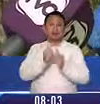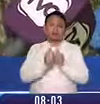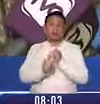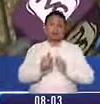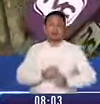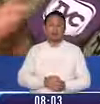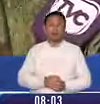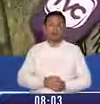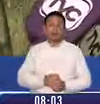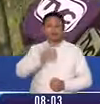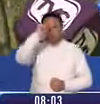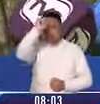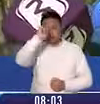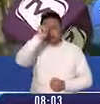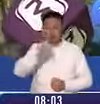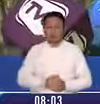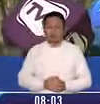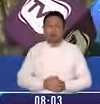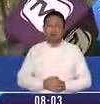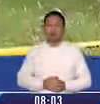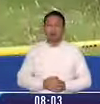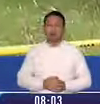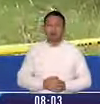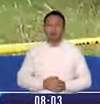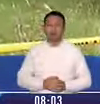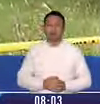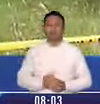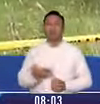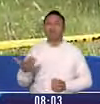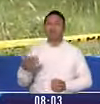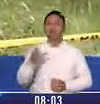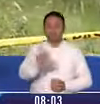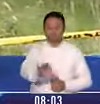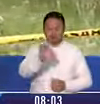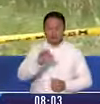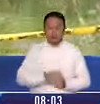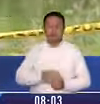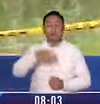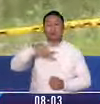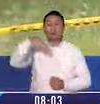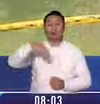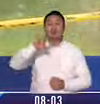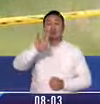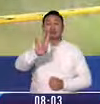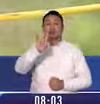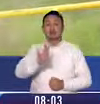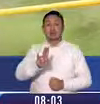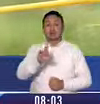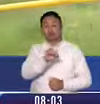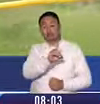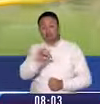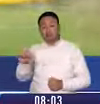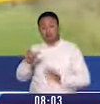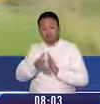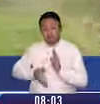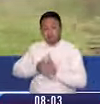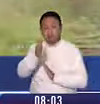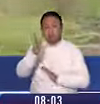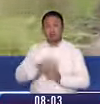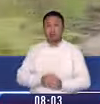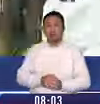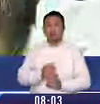una gorra que se encuentra ahí en el lugar el hallazgo se produjo en el kilómetro siete del carril derecho en el tramo de la vía